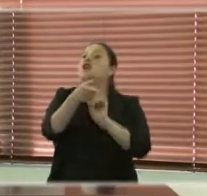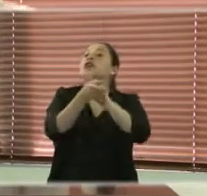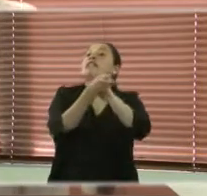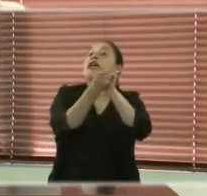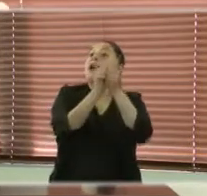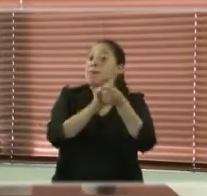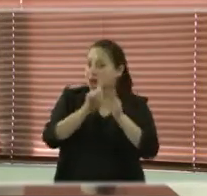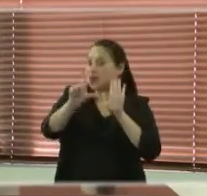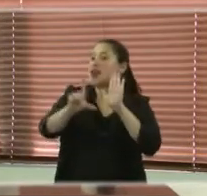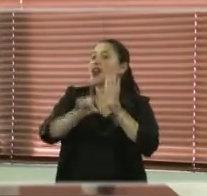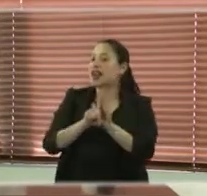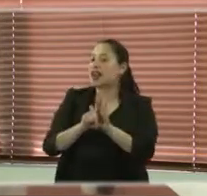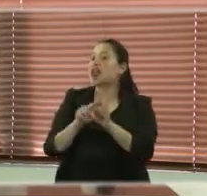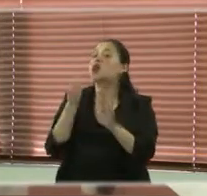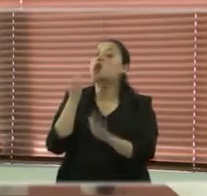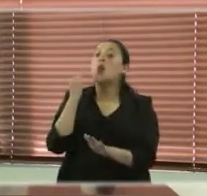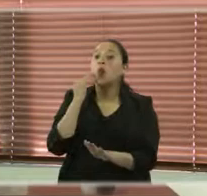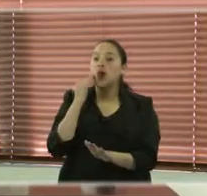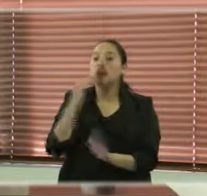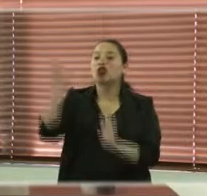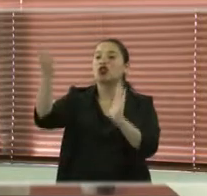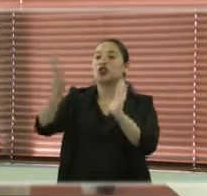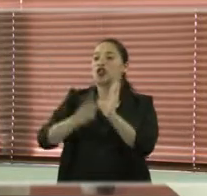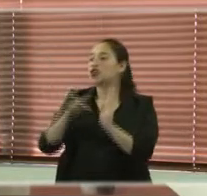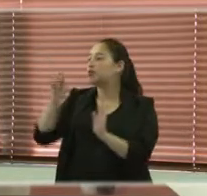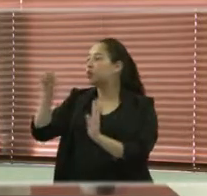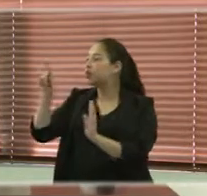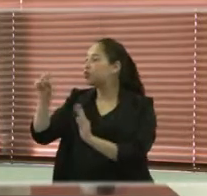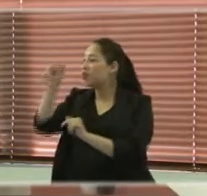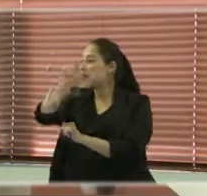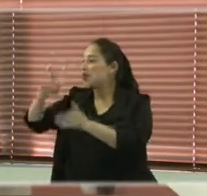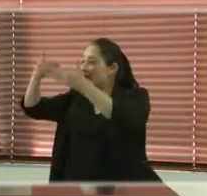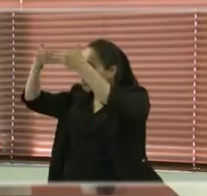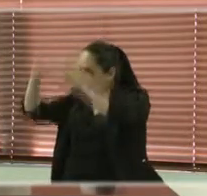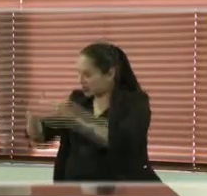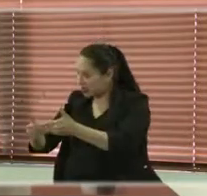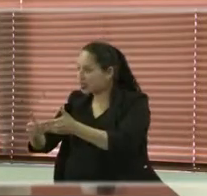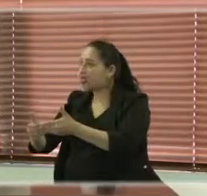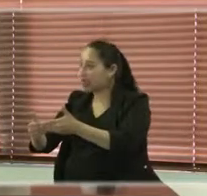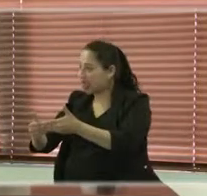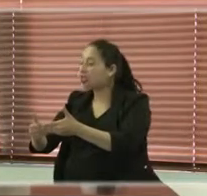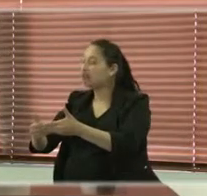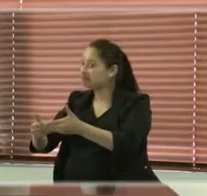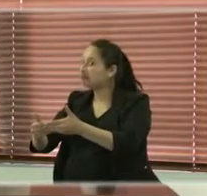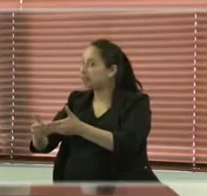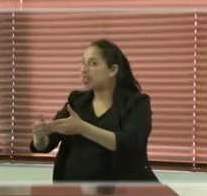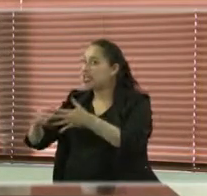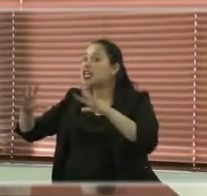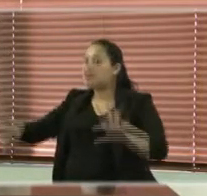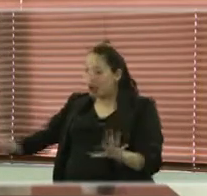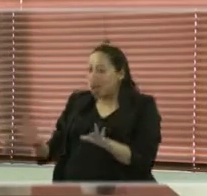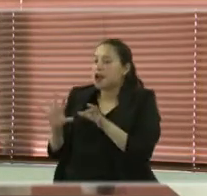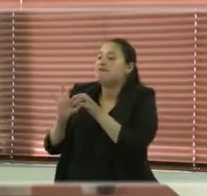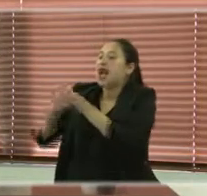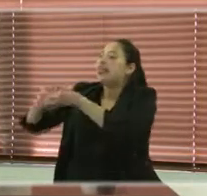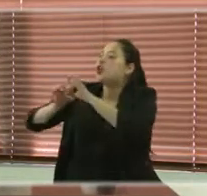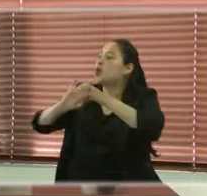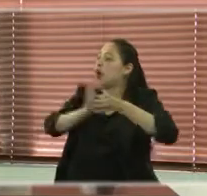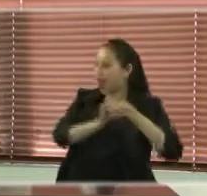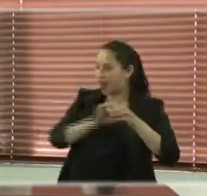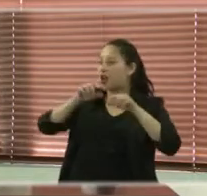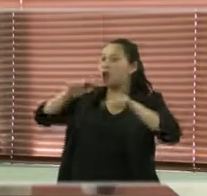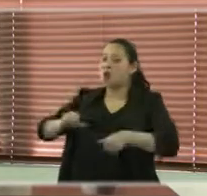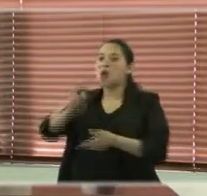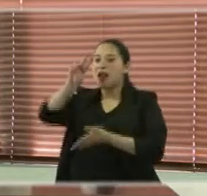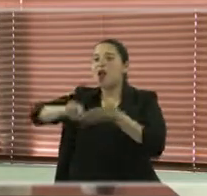2011 su ley más reciente sobre personas con discapacidad está bastante armonizada con la convención y eso me